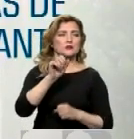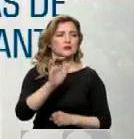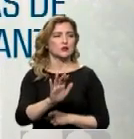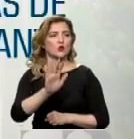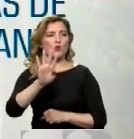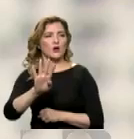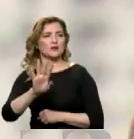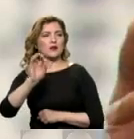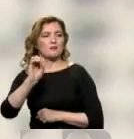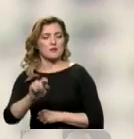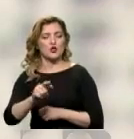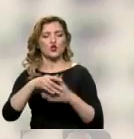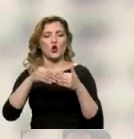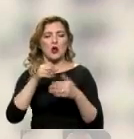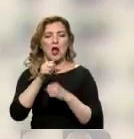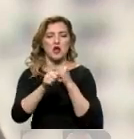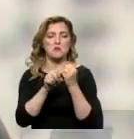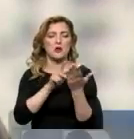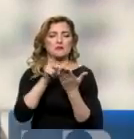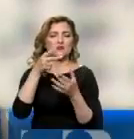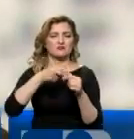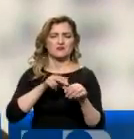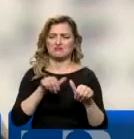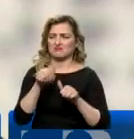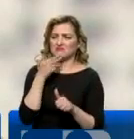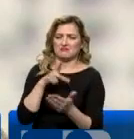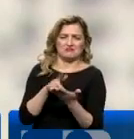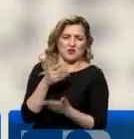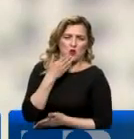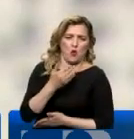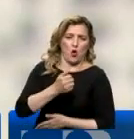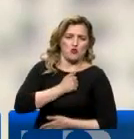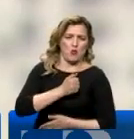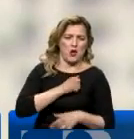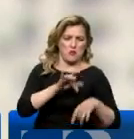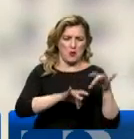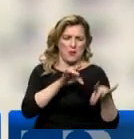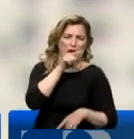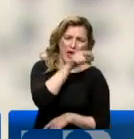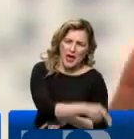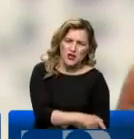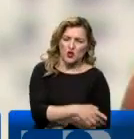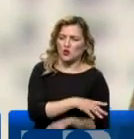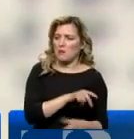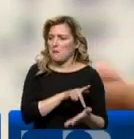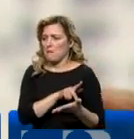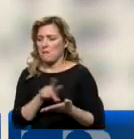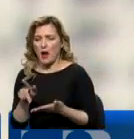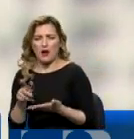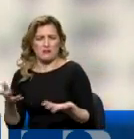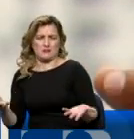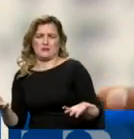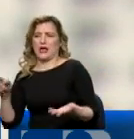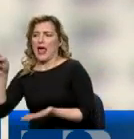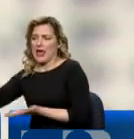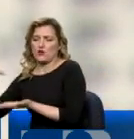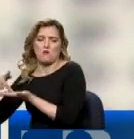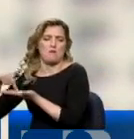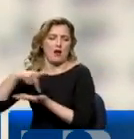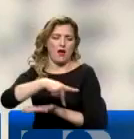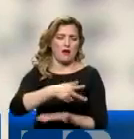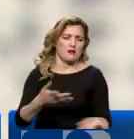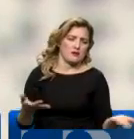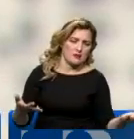participación fija como la administradora le va a pagar si los dueños son ellos ellos tienen que pagarle a la administradora no no no no no la administradora fijó un valor